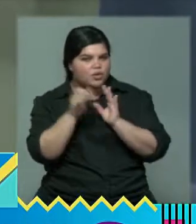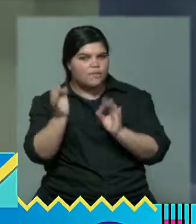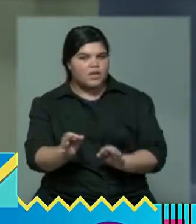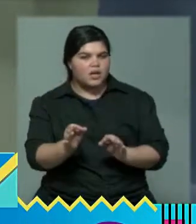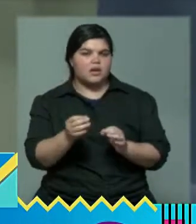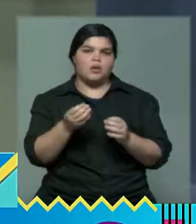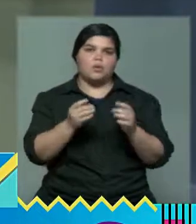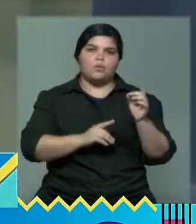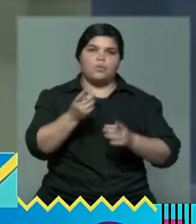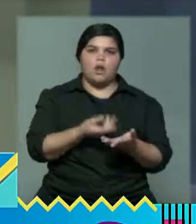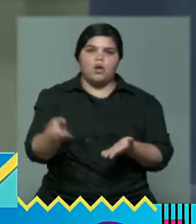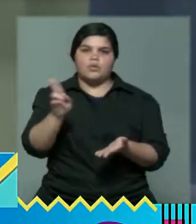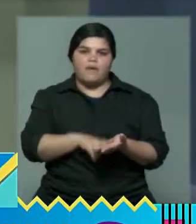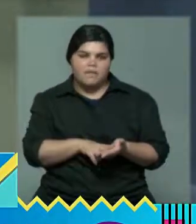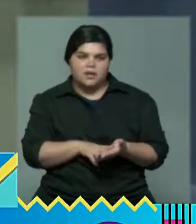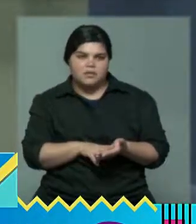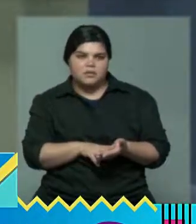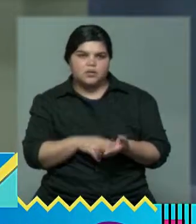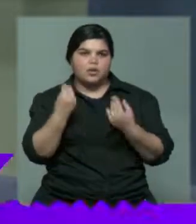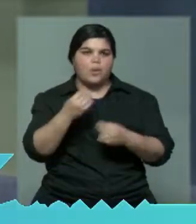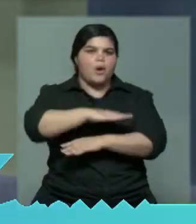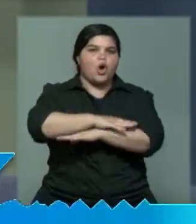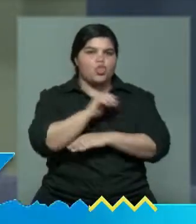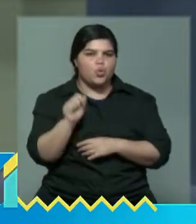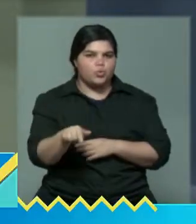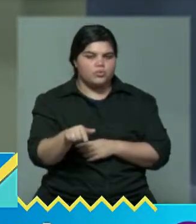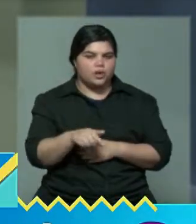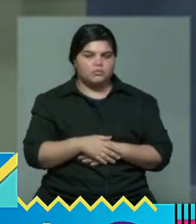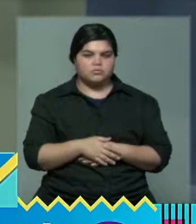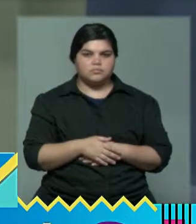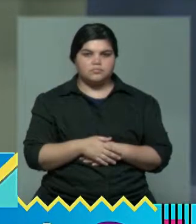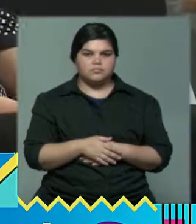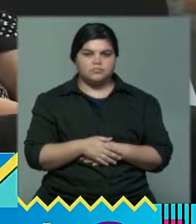número de reincidentes, por ejemplo, cuál es la conducta? ¿Se lleva a cabo?